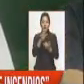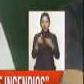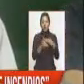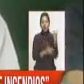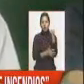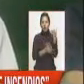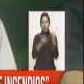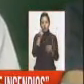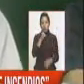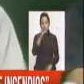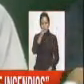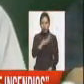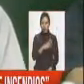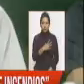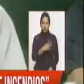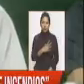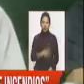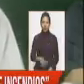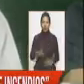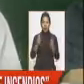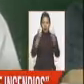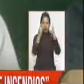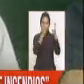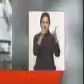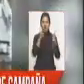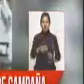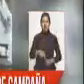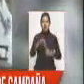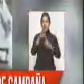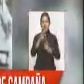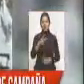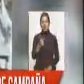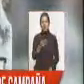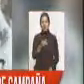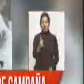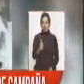bolivianas. Con el tema de la Chiquitanía.